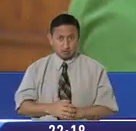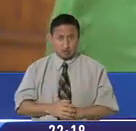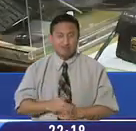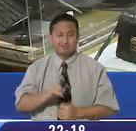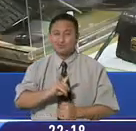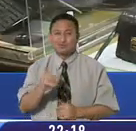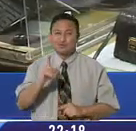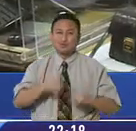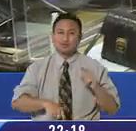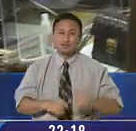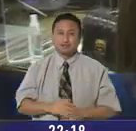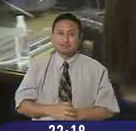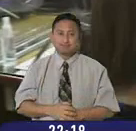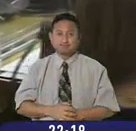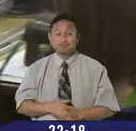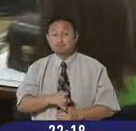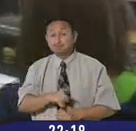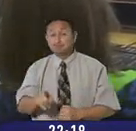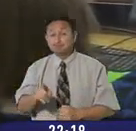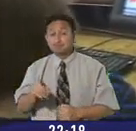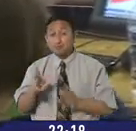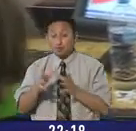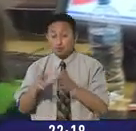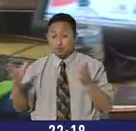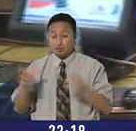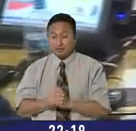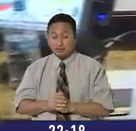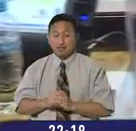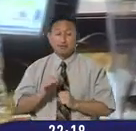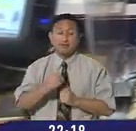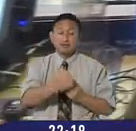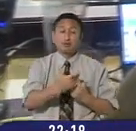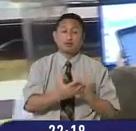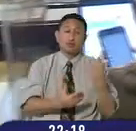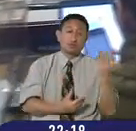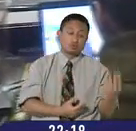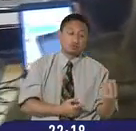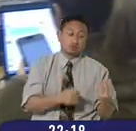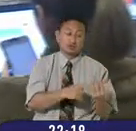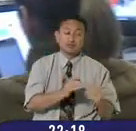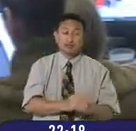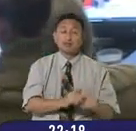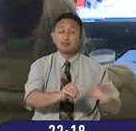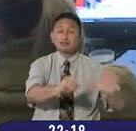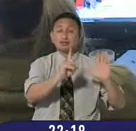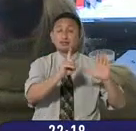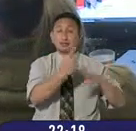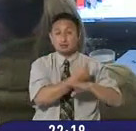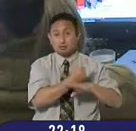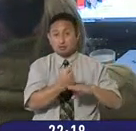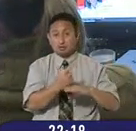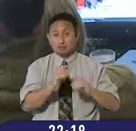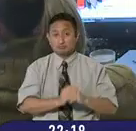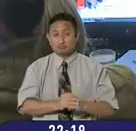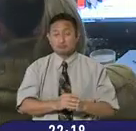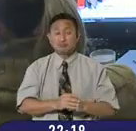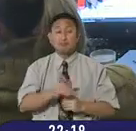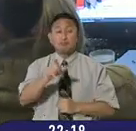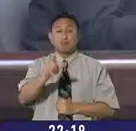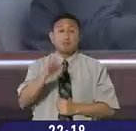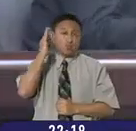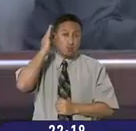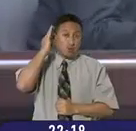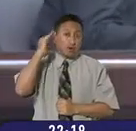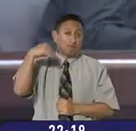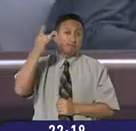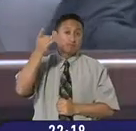no. Si no pasa el de mayoría, le espera este el informe de minoría, que propone 6 semanas de gestación para mayores de 18 años